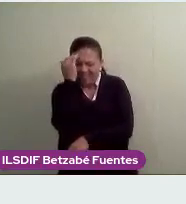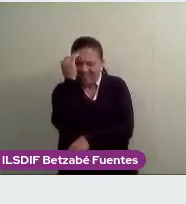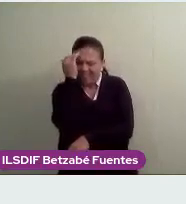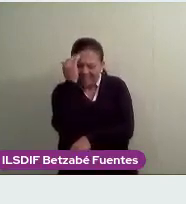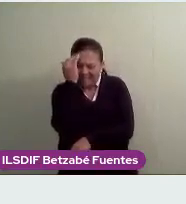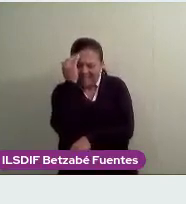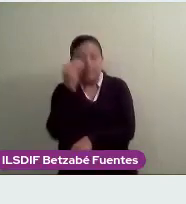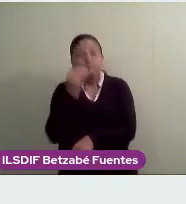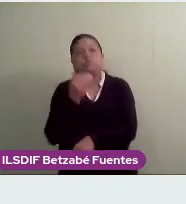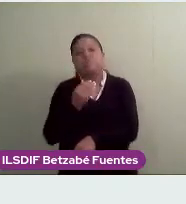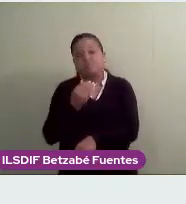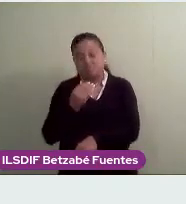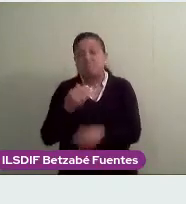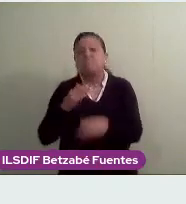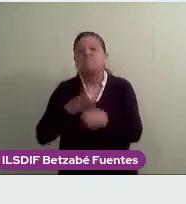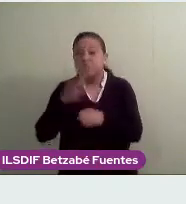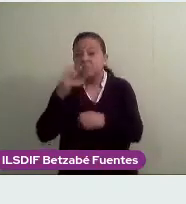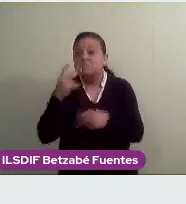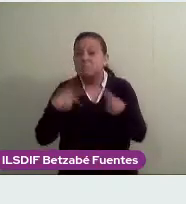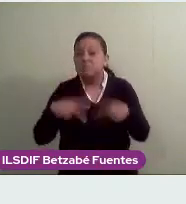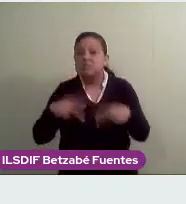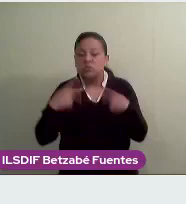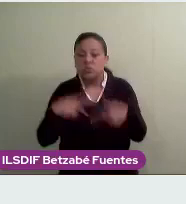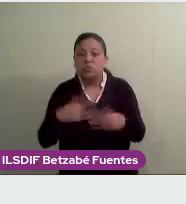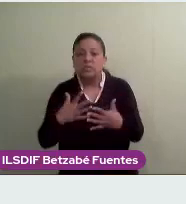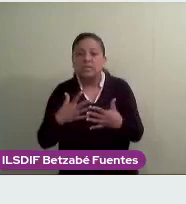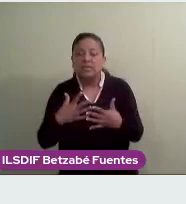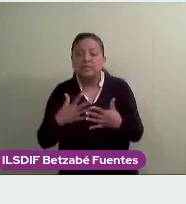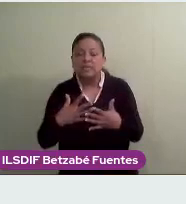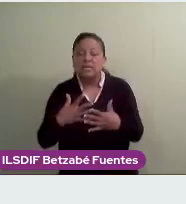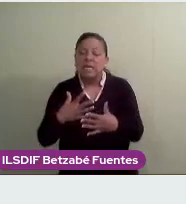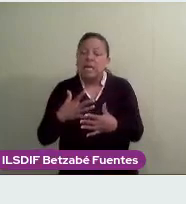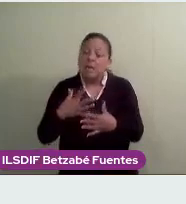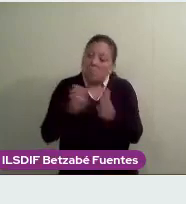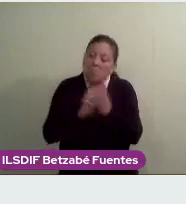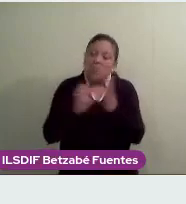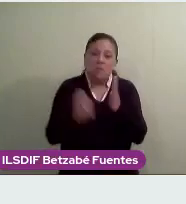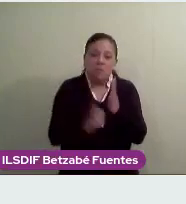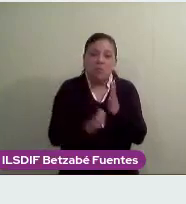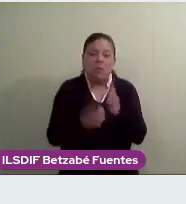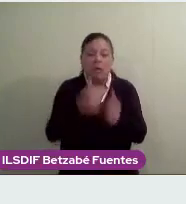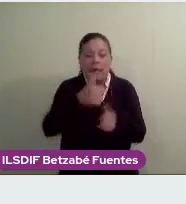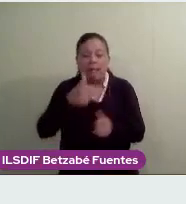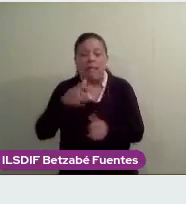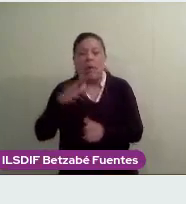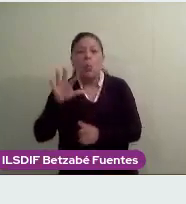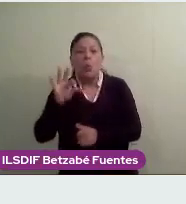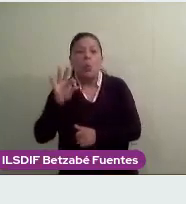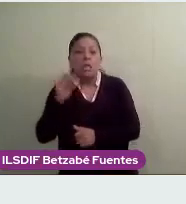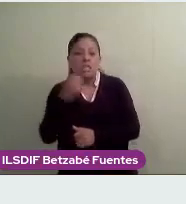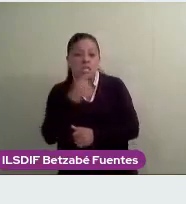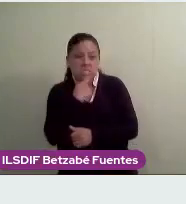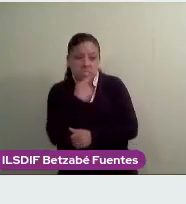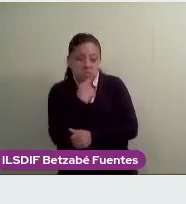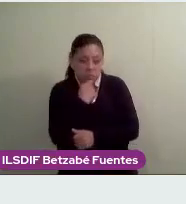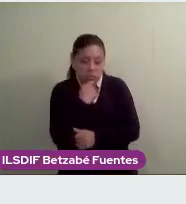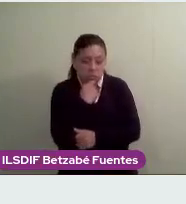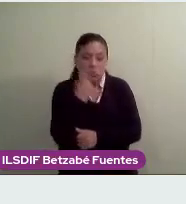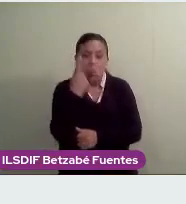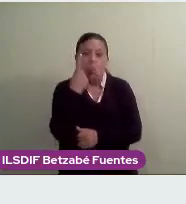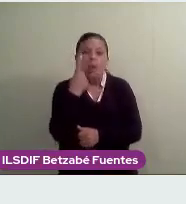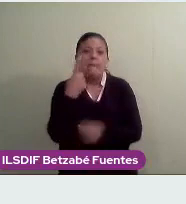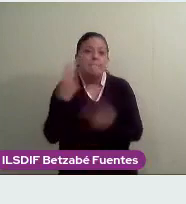Recuerden que una persona se suicida cada 40 segundos de acuerdo a la Organización Mundial de la Salud. Nada más, como un pequeño